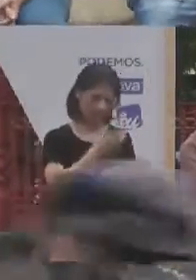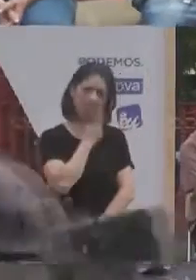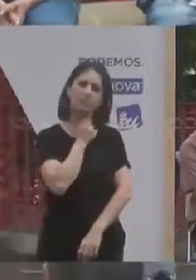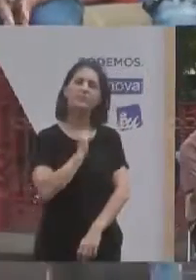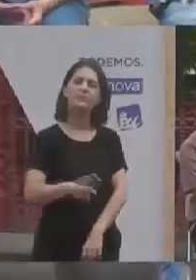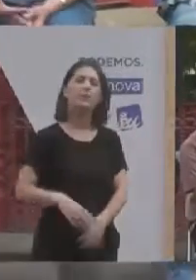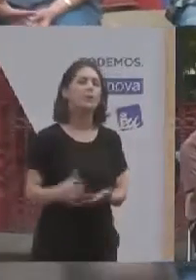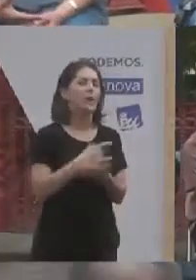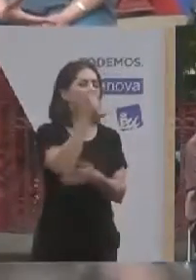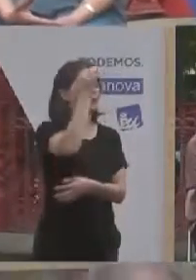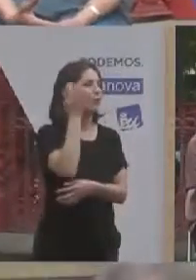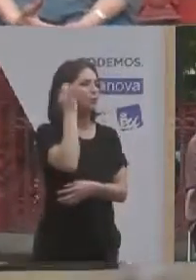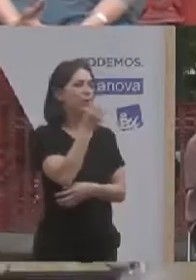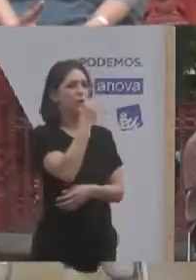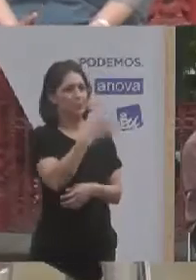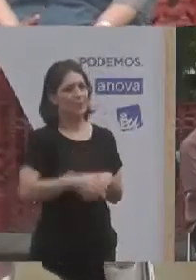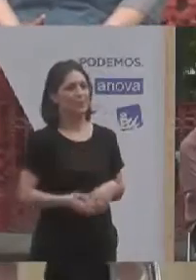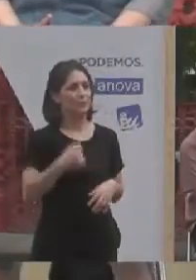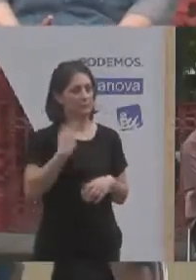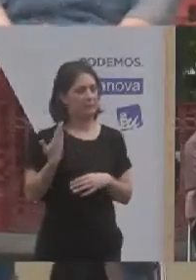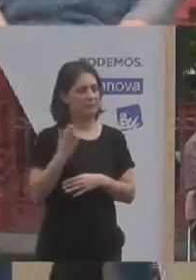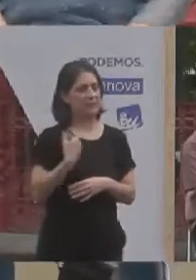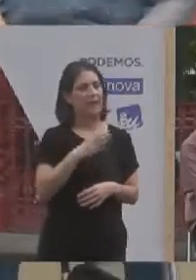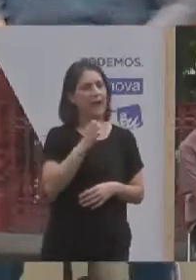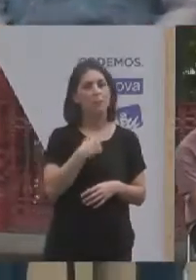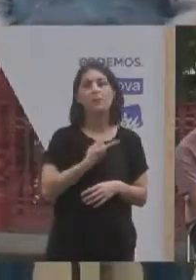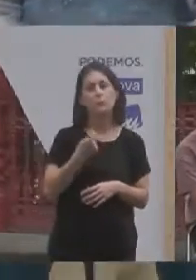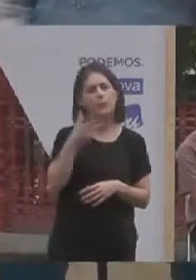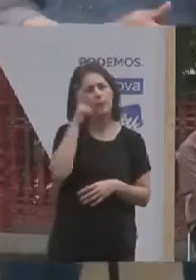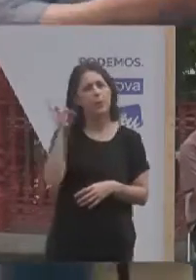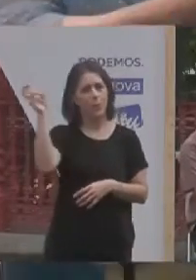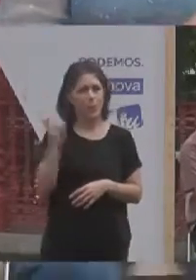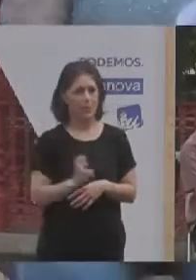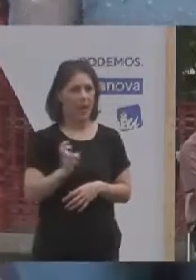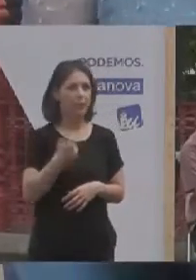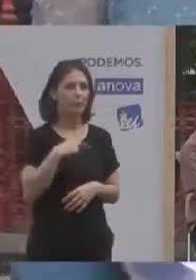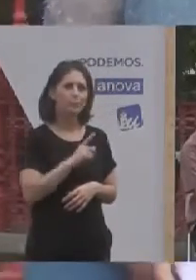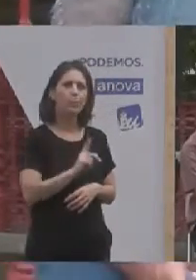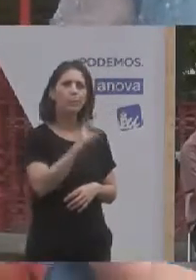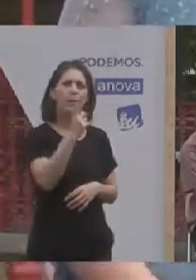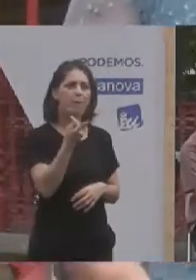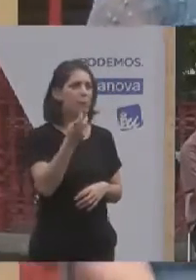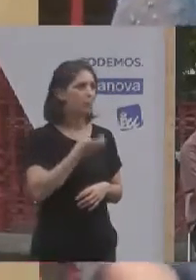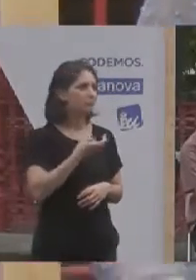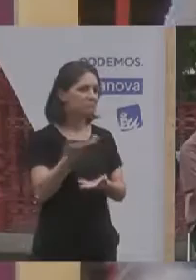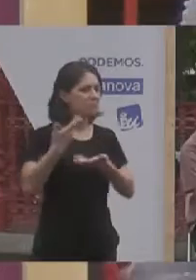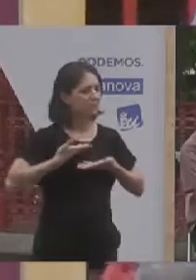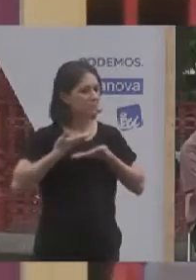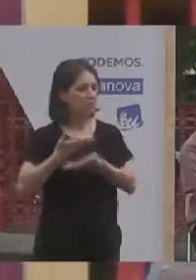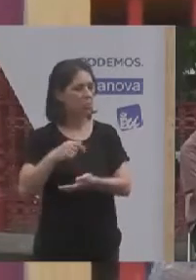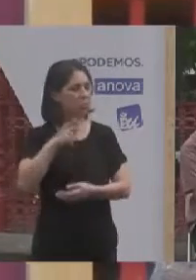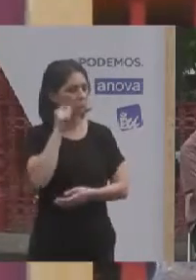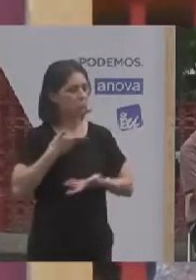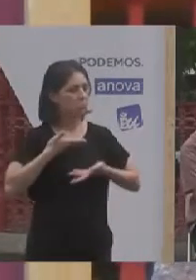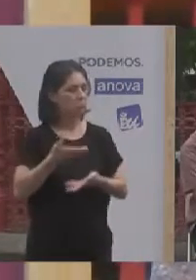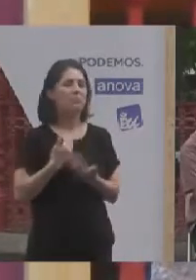Boas a todos e a todas. Bueno, xa me presentaron, son Carmen, veño de Vigo e quero agradecervos este convite aquí a Ourense. Estou